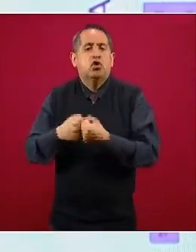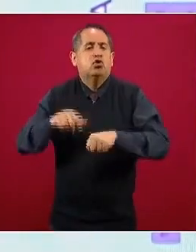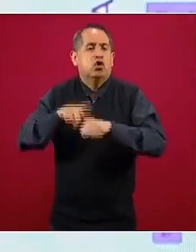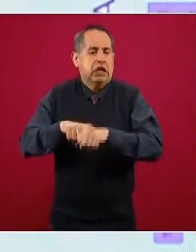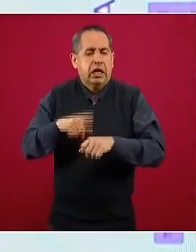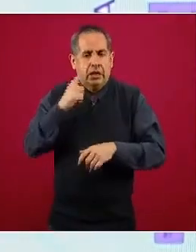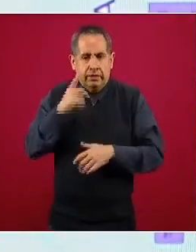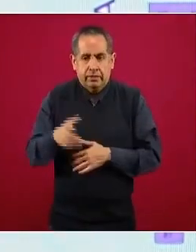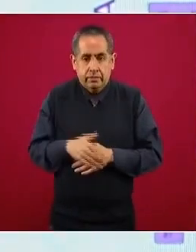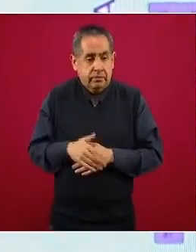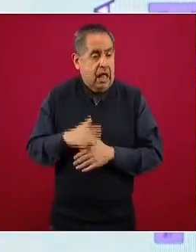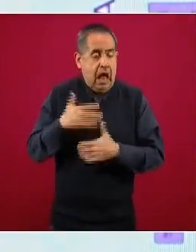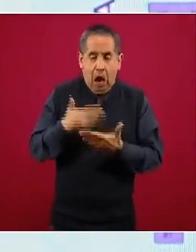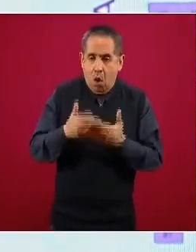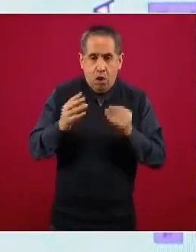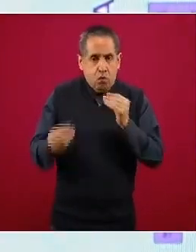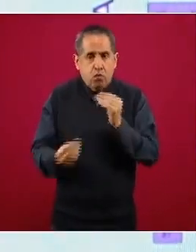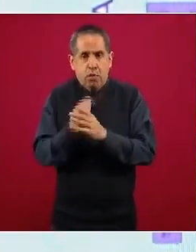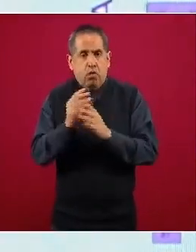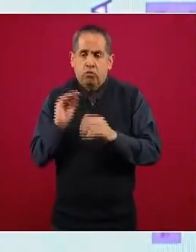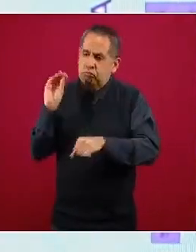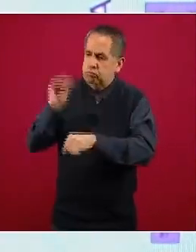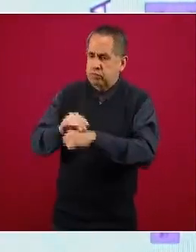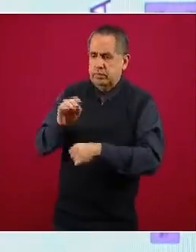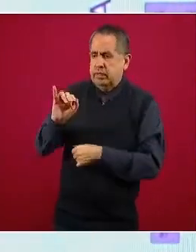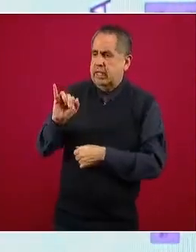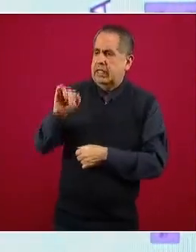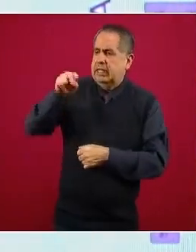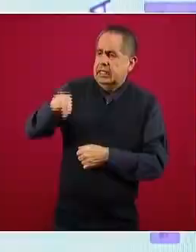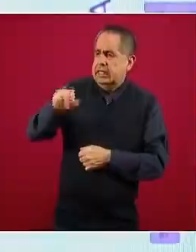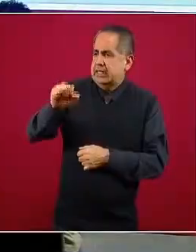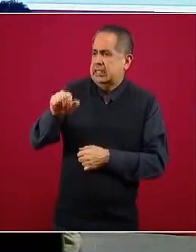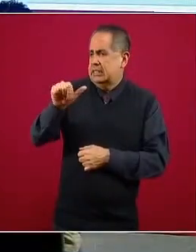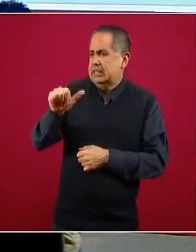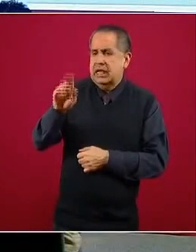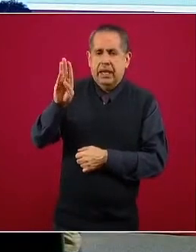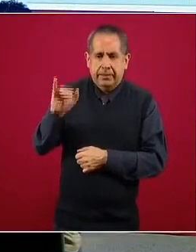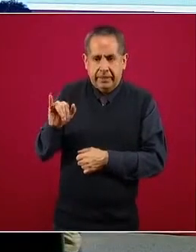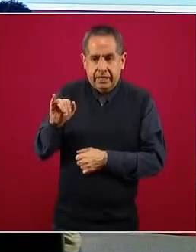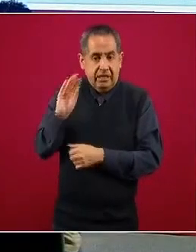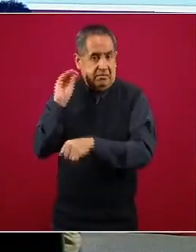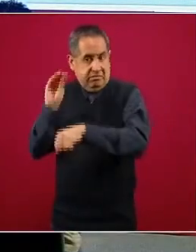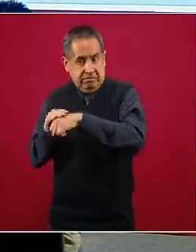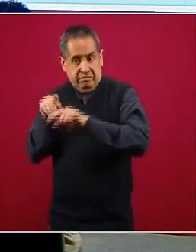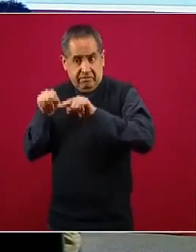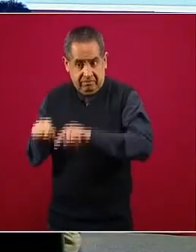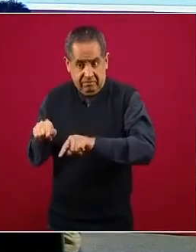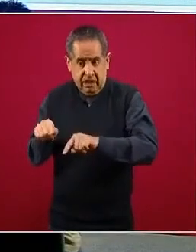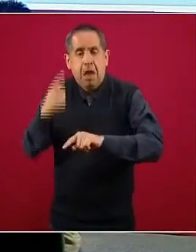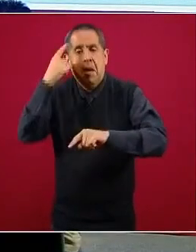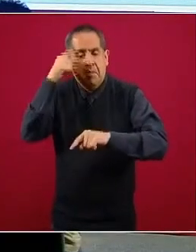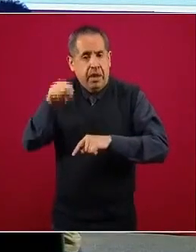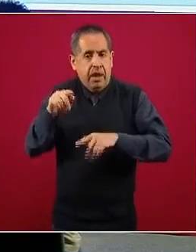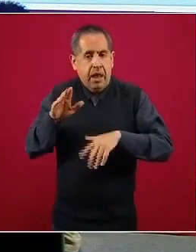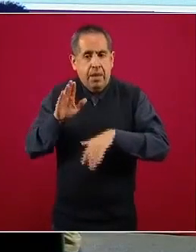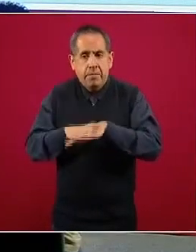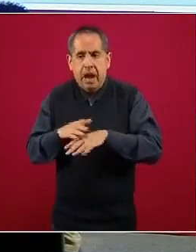en Salud, y se estableció el Instituto de Salud para el Bienestar con el propósito de tener